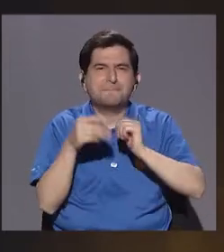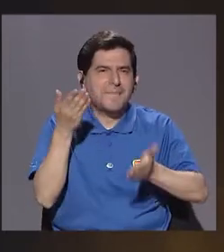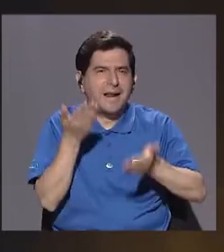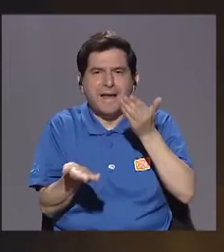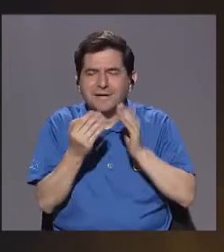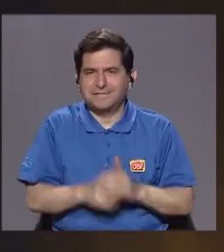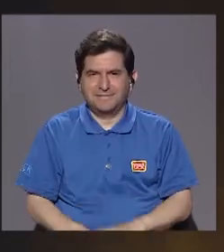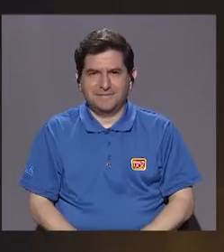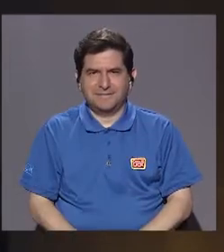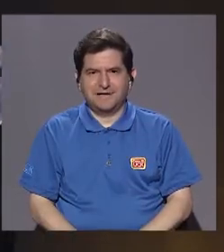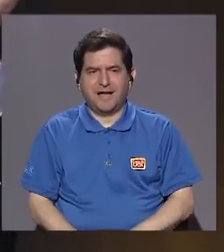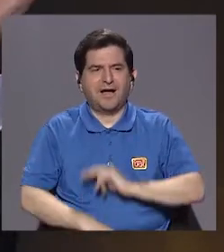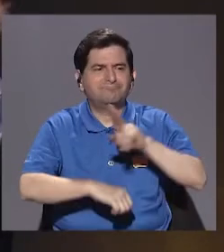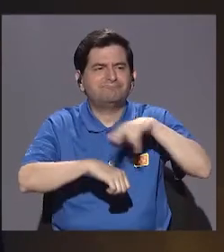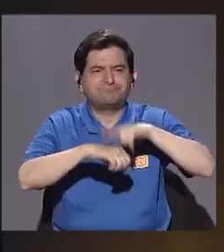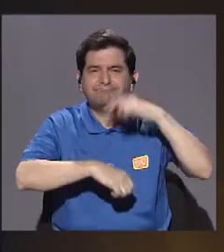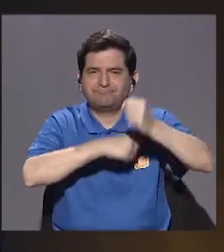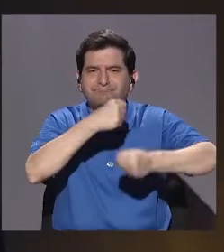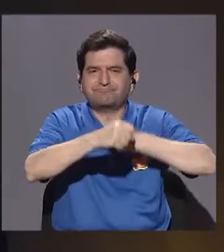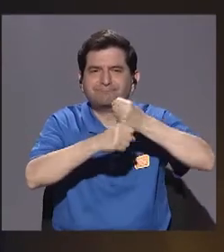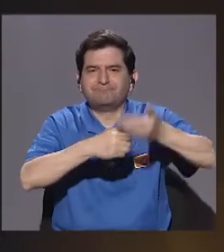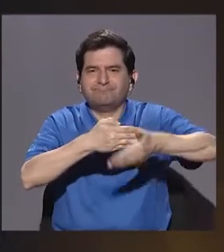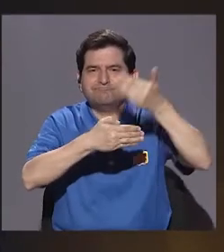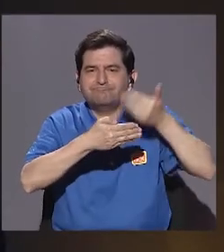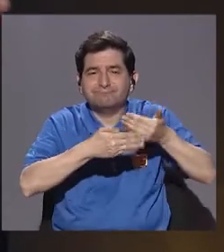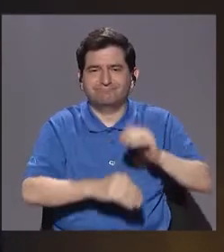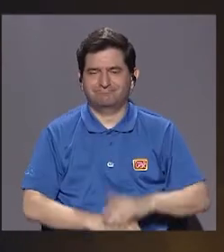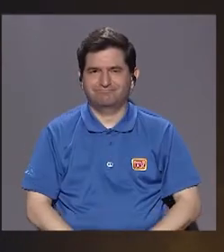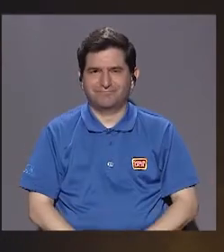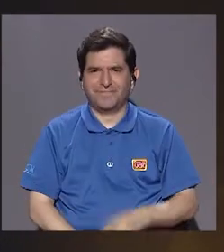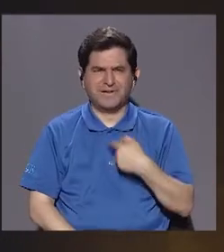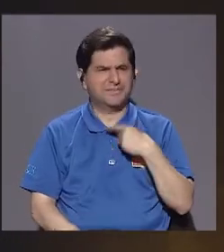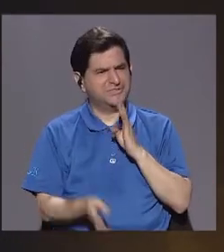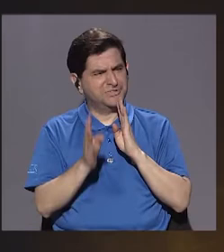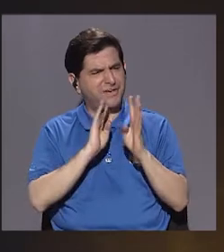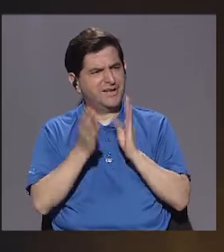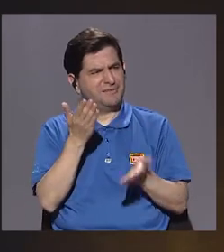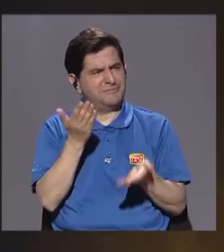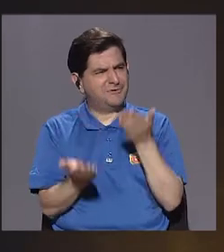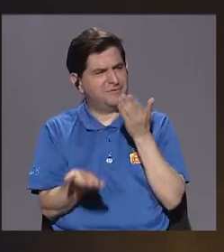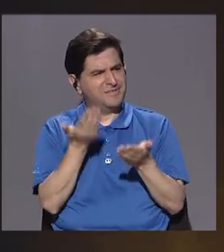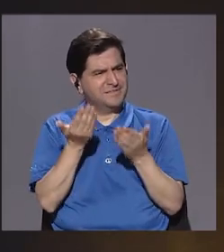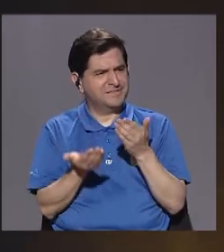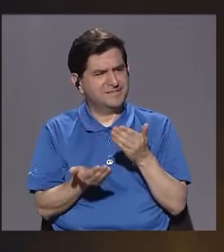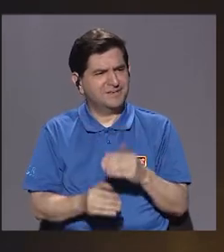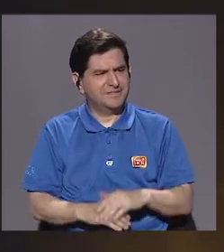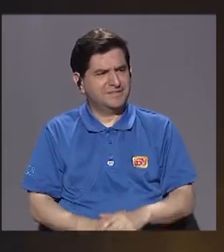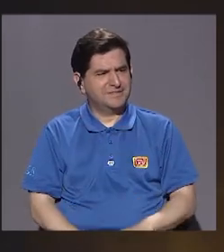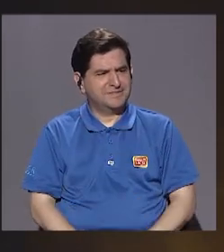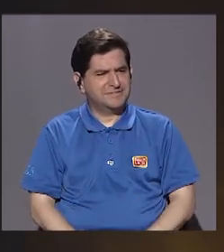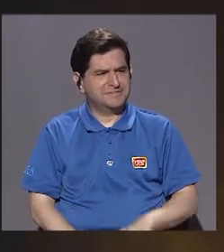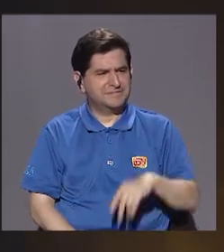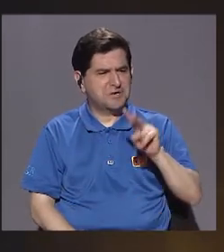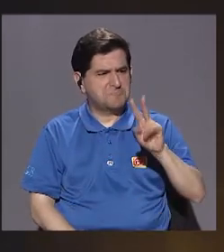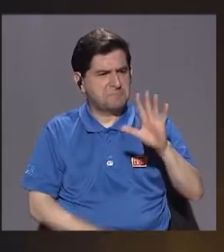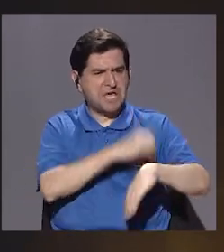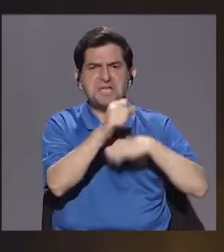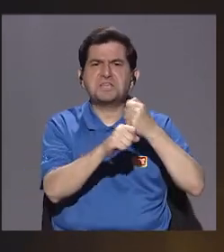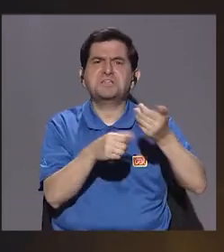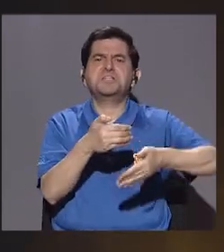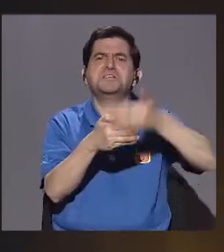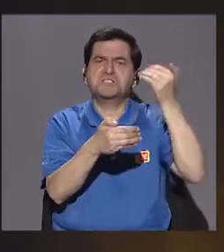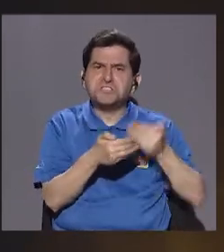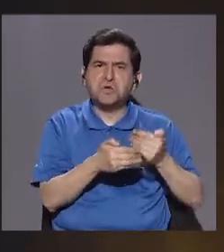diría que un poco común años atrás lo estoy hablando de 25 años 20